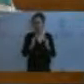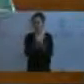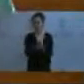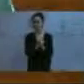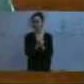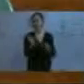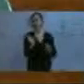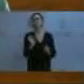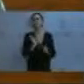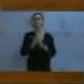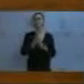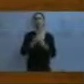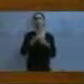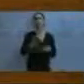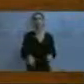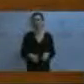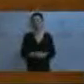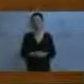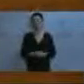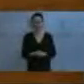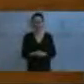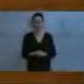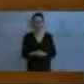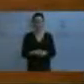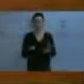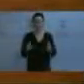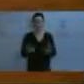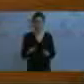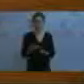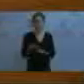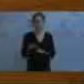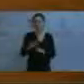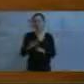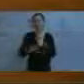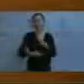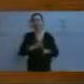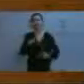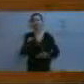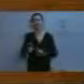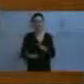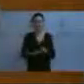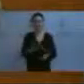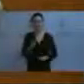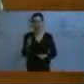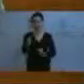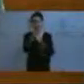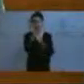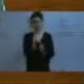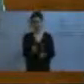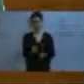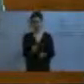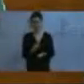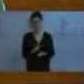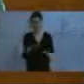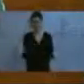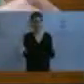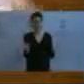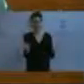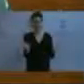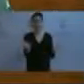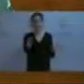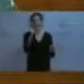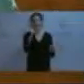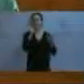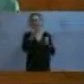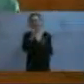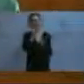resolvía malamente lo que es más importante en esta materia, que es la ejecución presupuestaria. Teniendo partidas